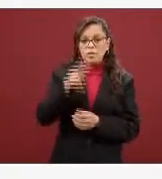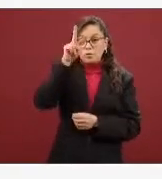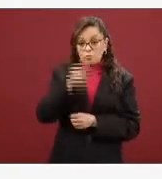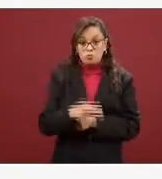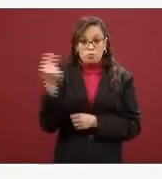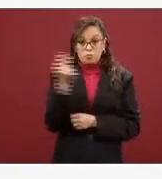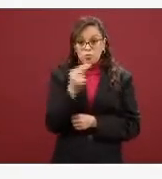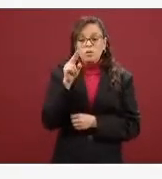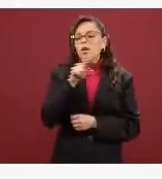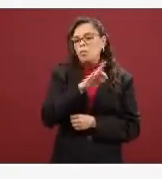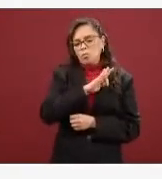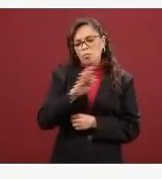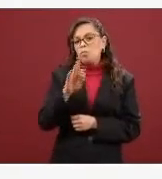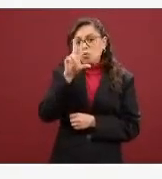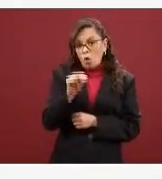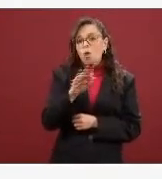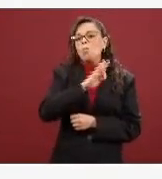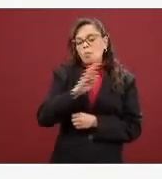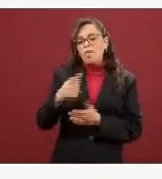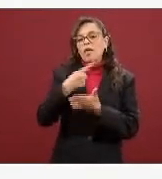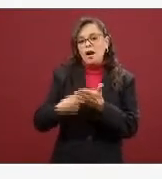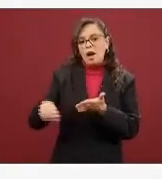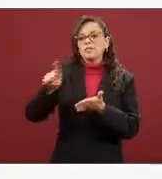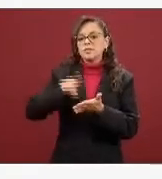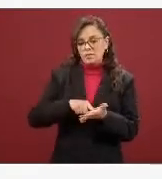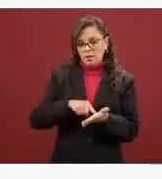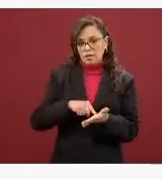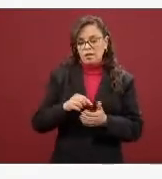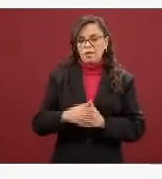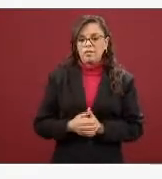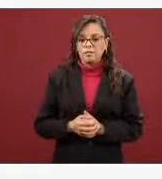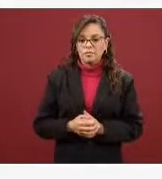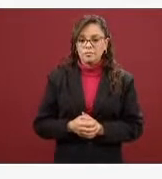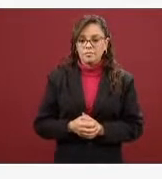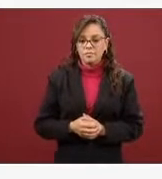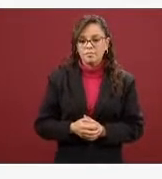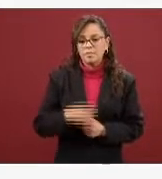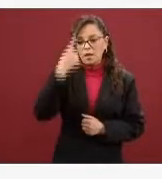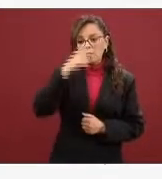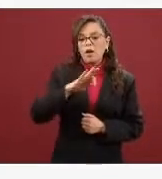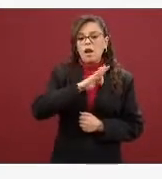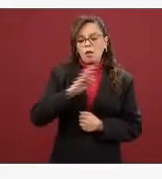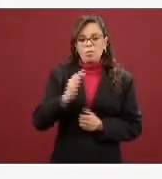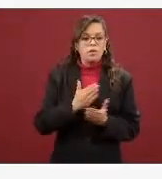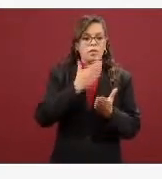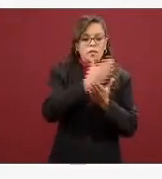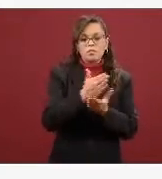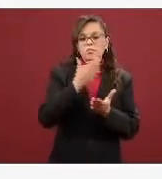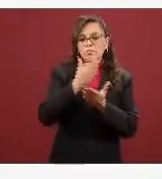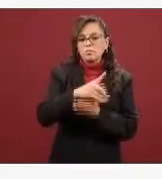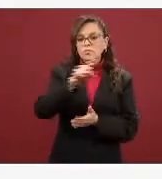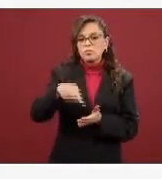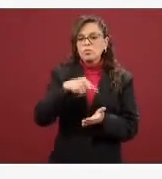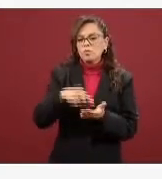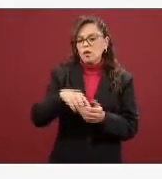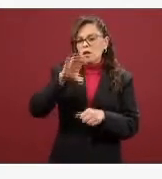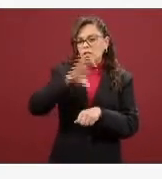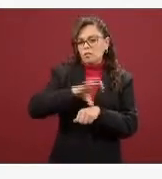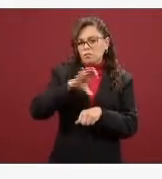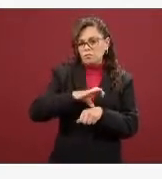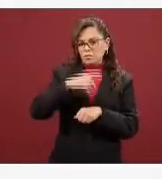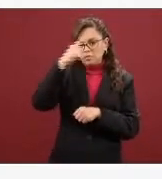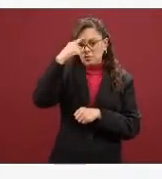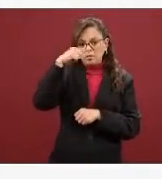estar yendo a algunas unidades de salud a consultas de control. ¿Qué sucede? Eso puede